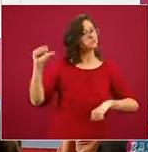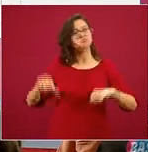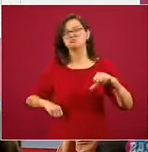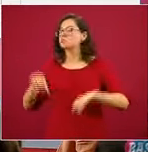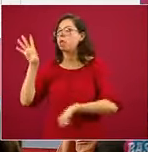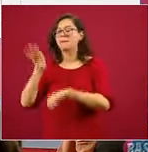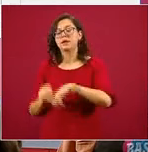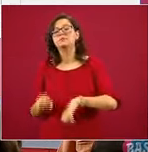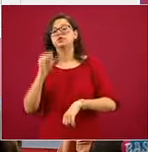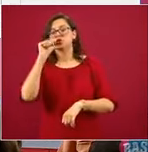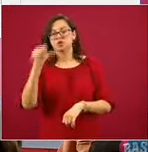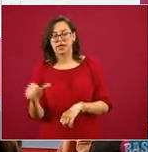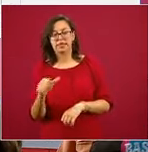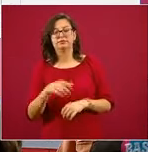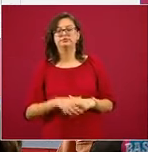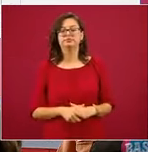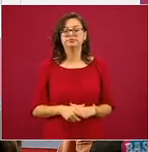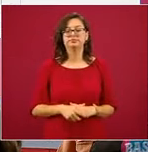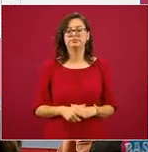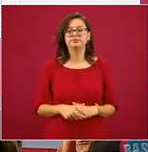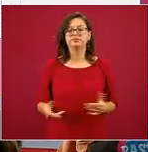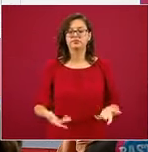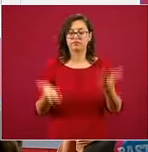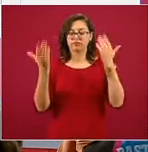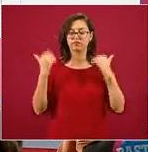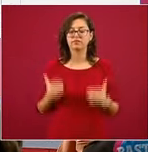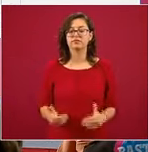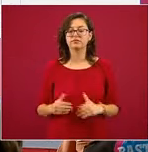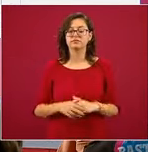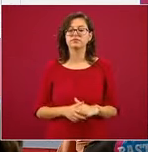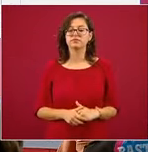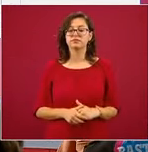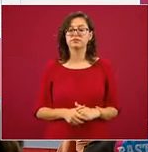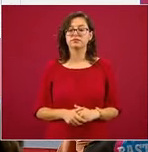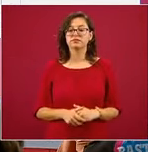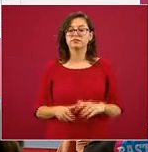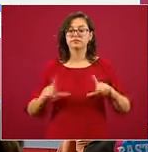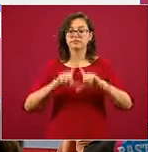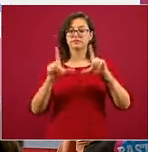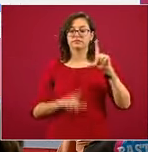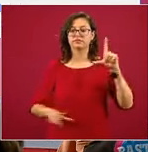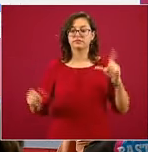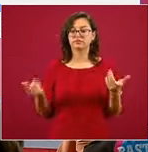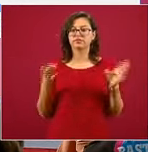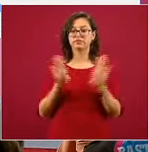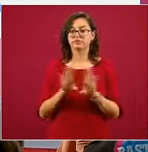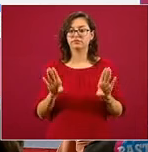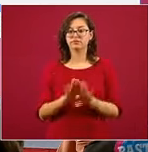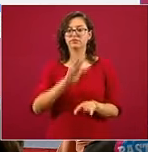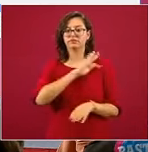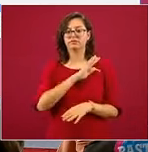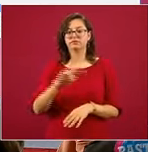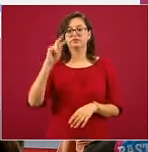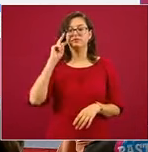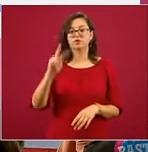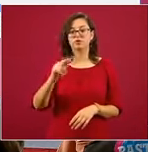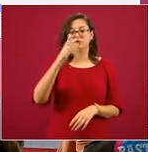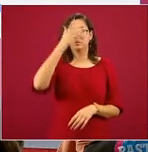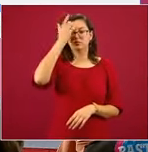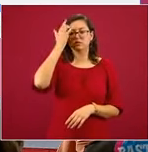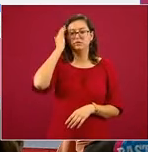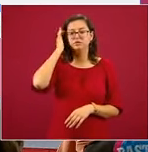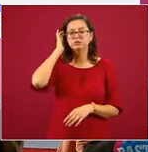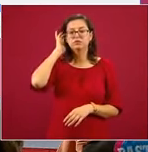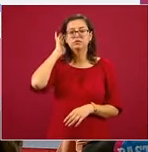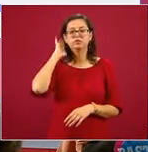en cada uno de los niveles de riesgo. Veamos la actualización del escenario nacional, que es la siguiente diapositiva, y